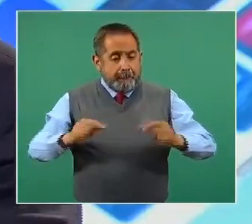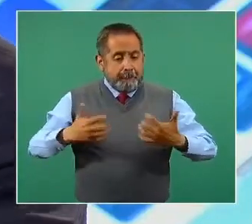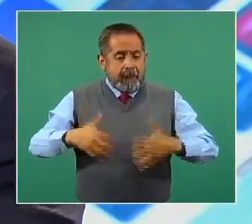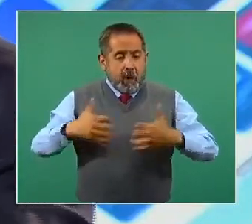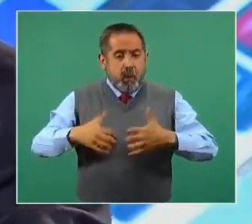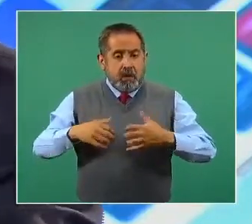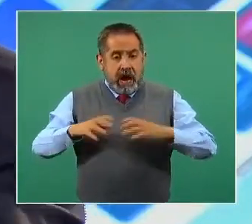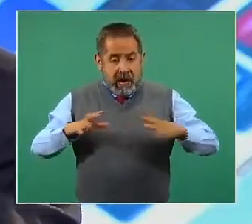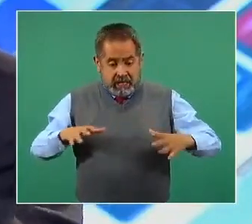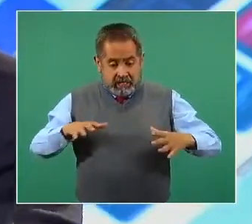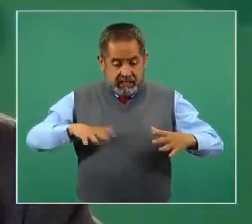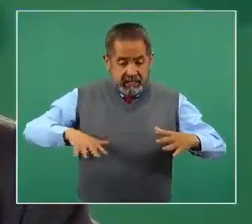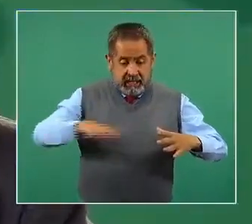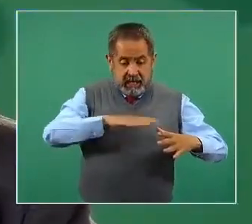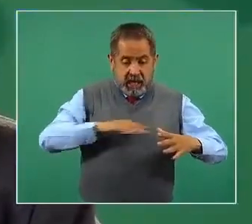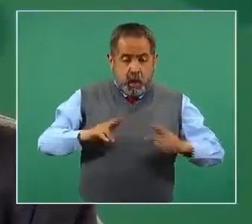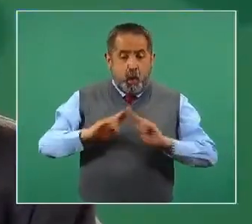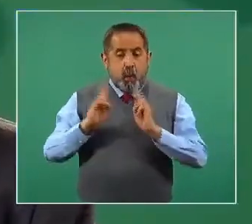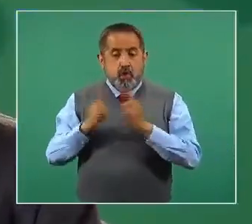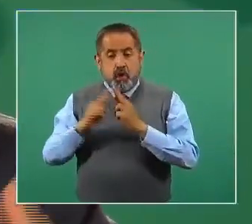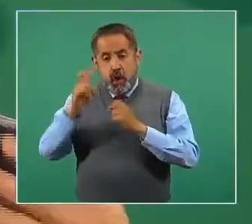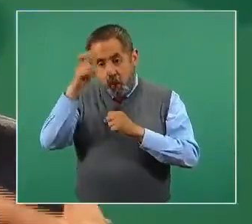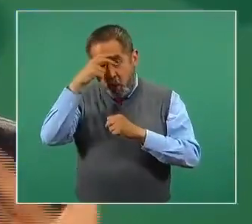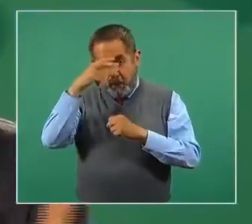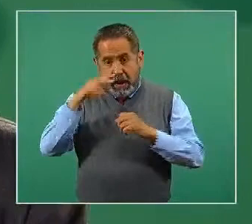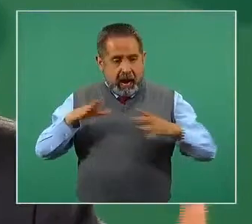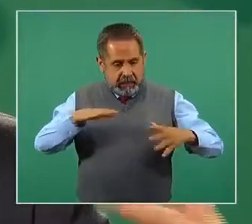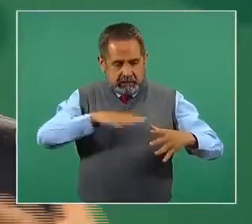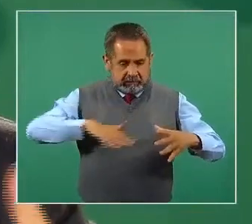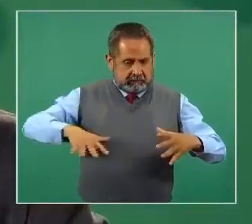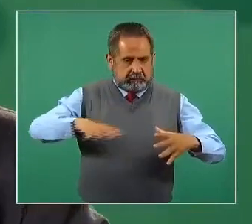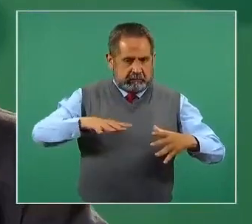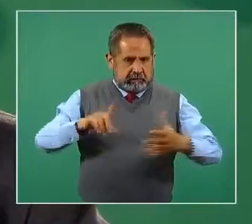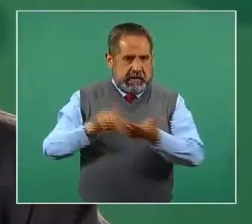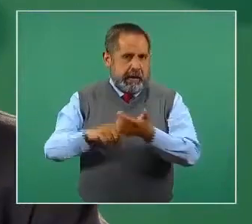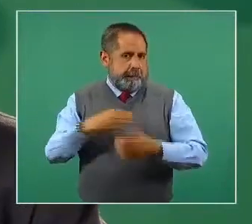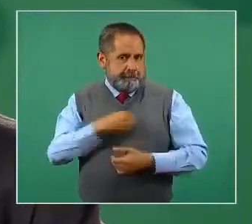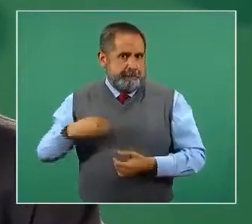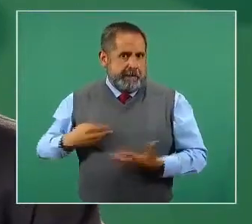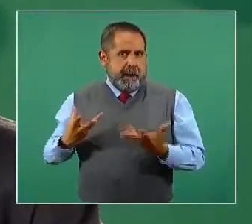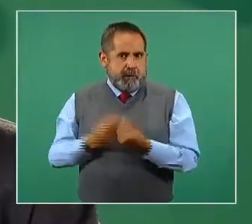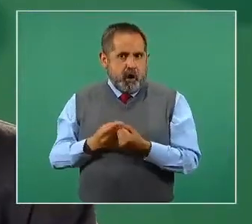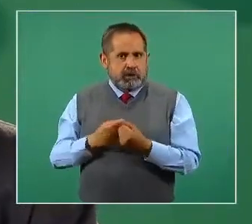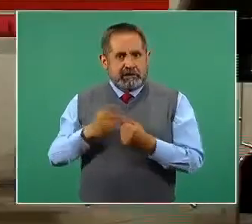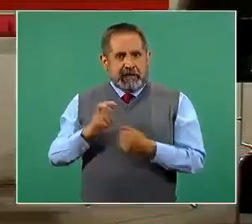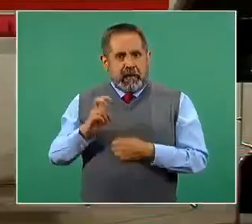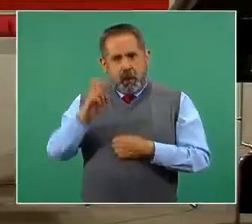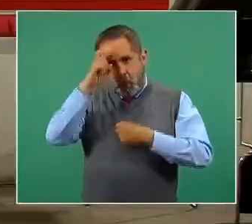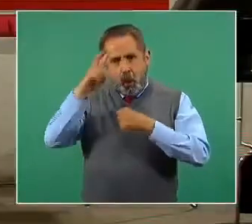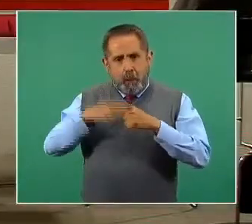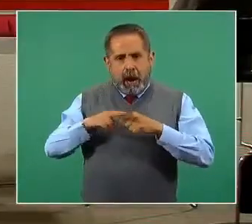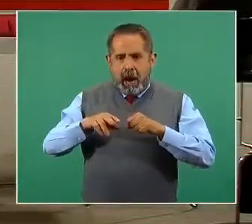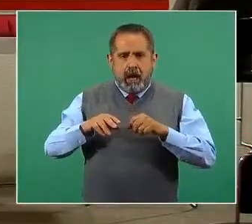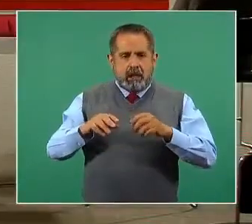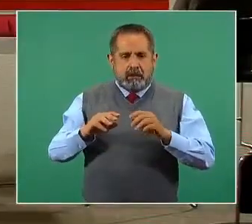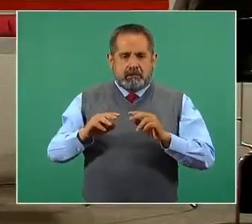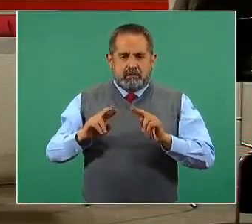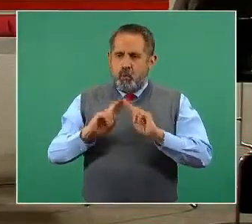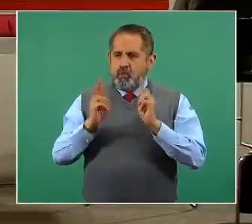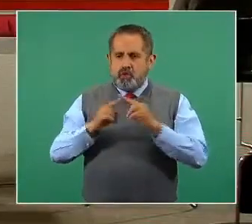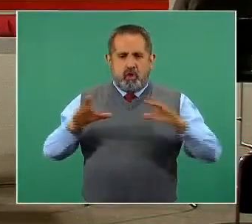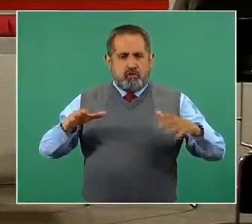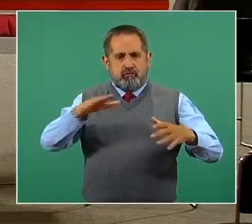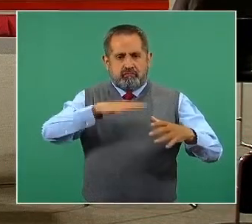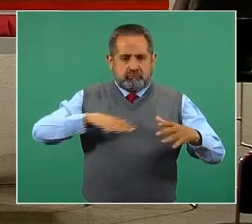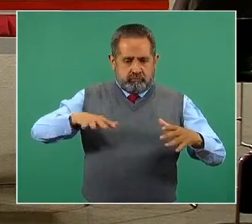salga del territorio de la Unión Europea, del territorio de los países que conforman la región europea, la Unión Europea,